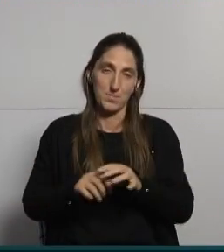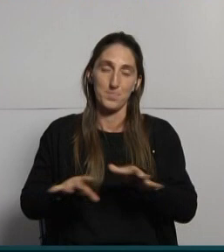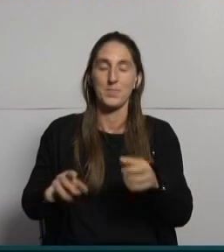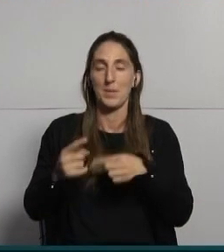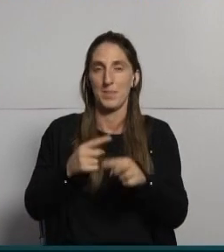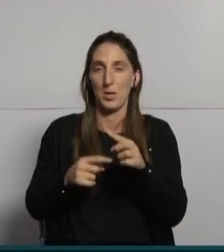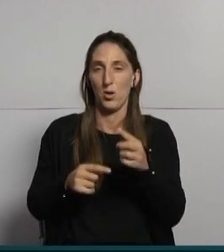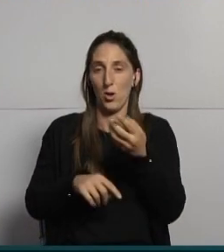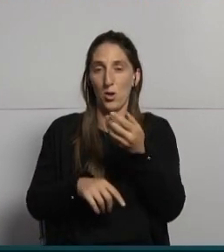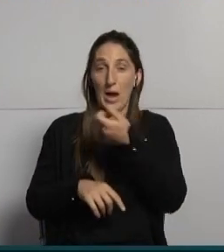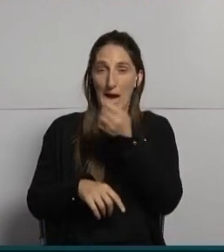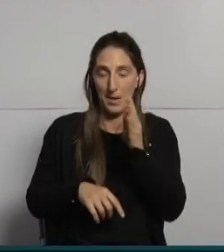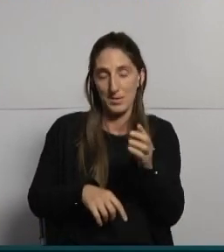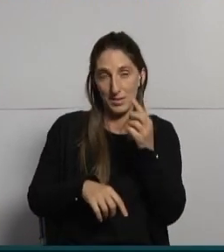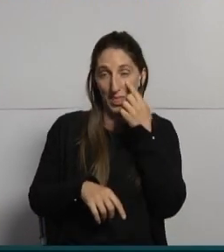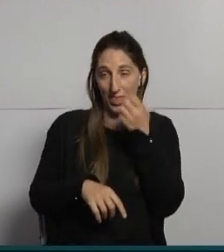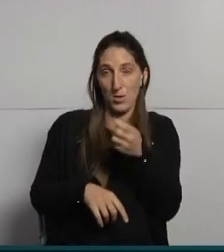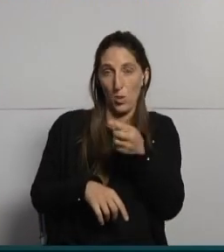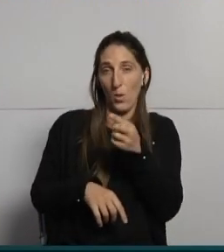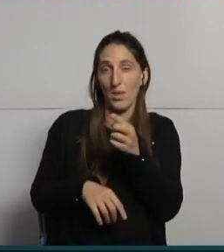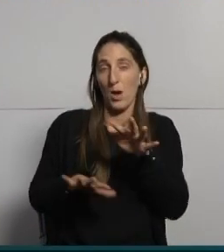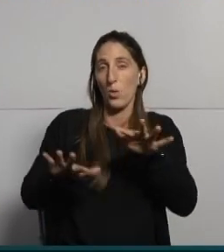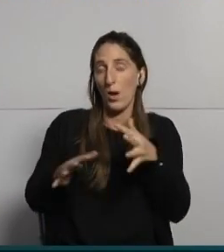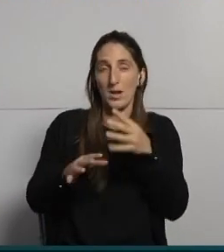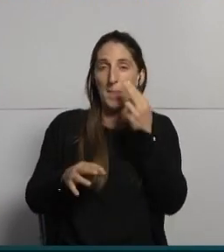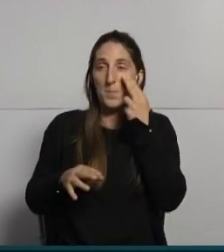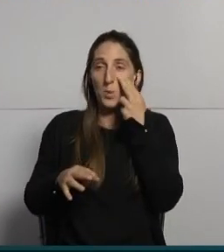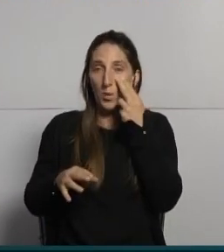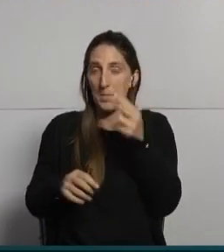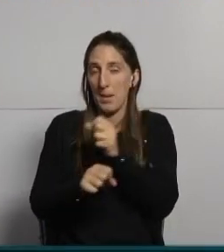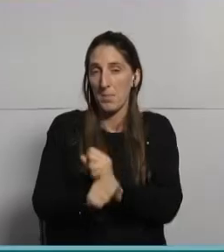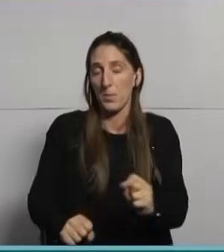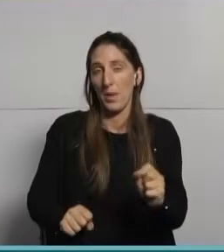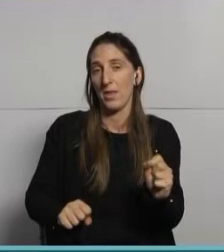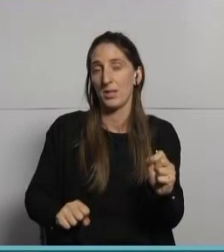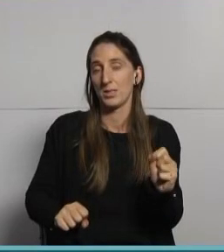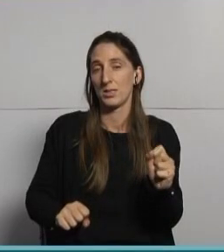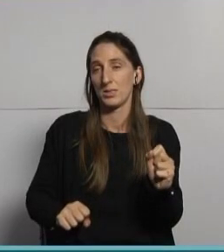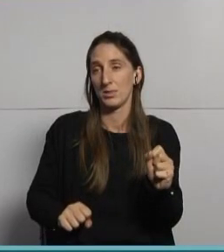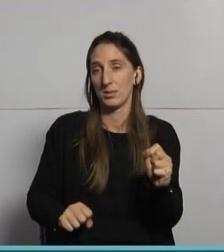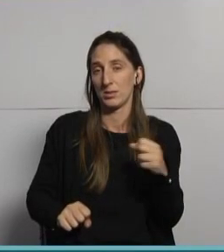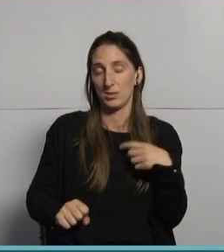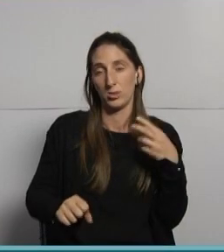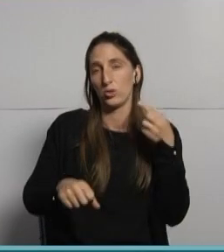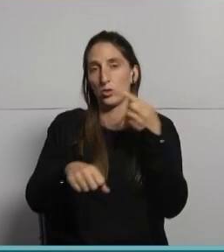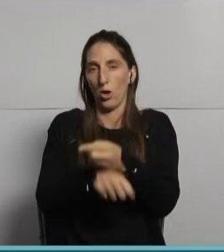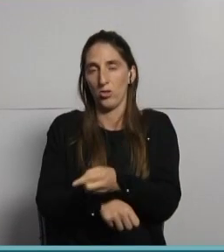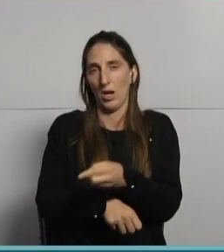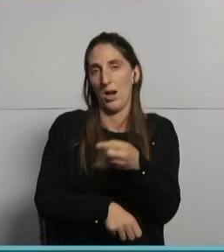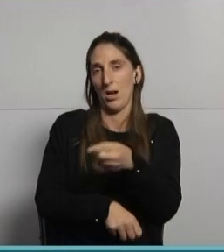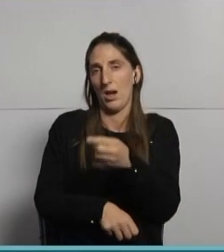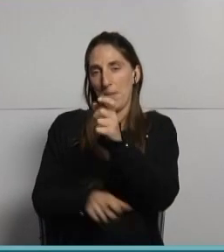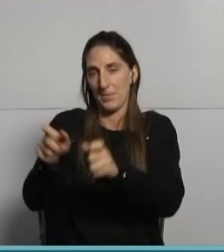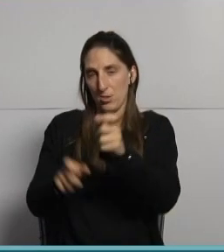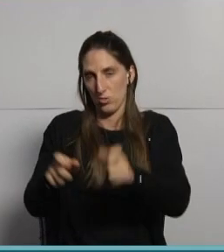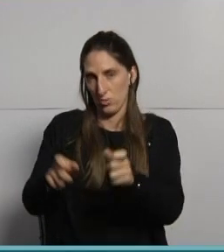bien interesante de que podamos identificar cuáles son esos factores que pueden atacar con más facilidad a la